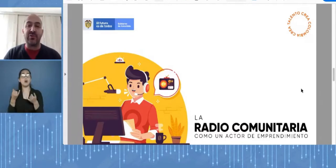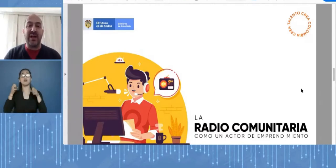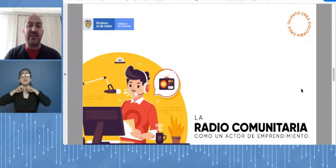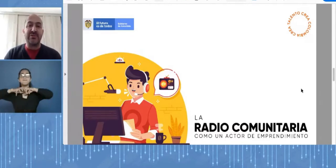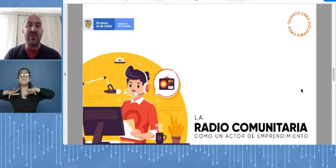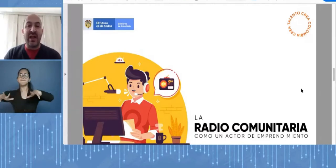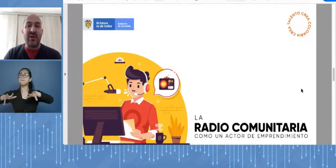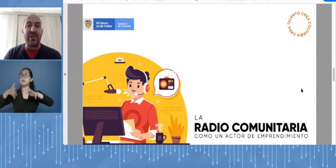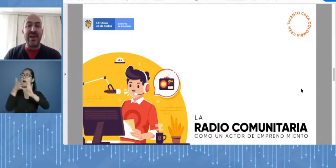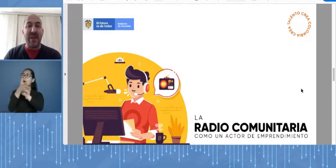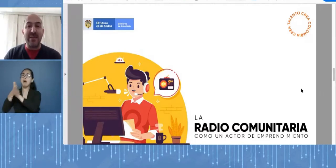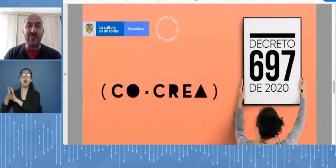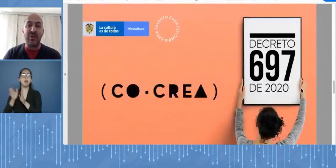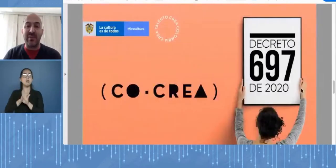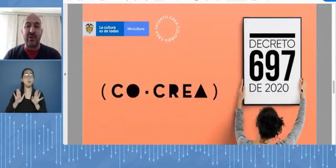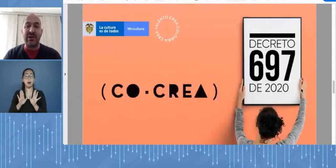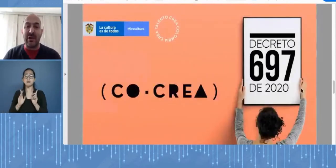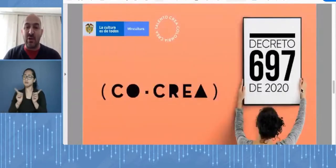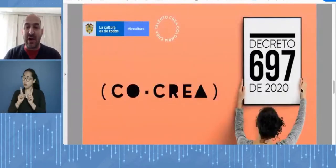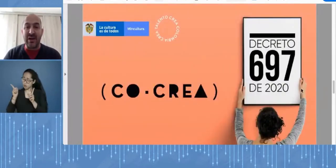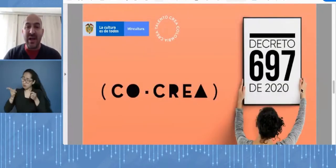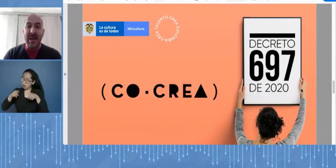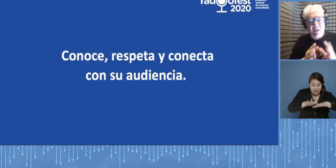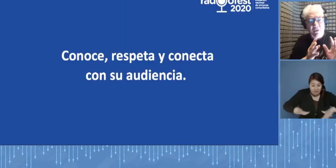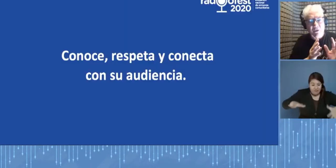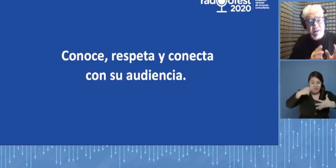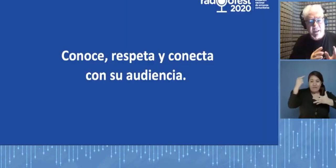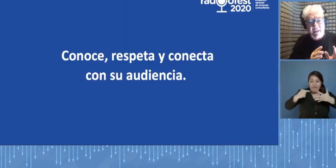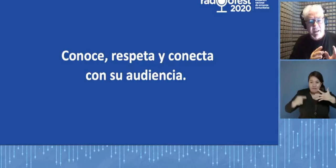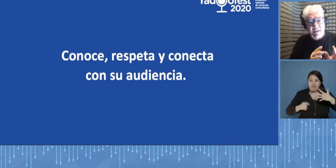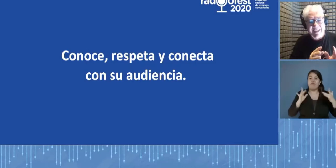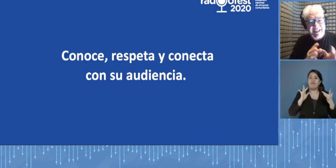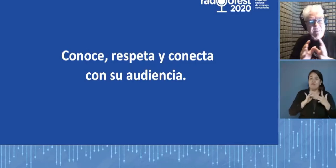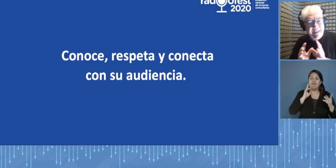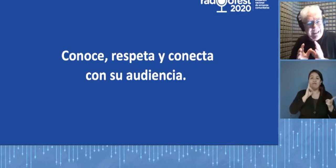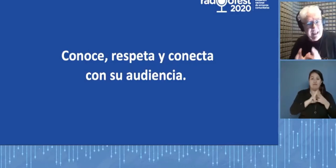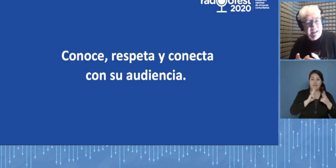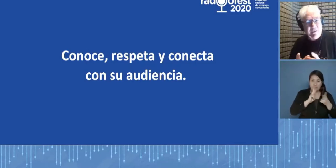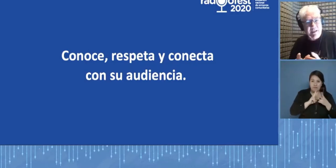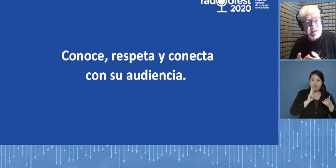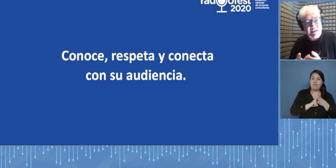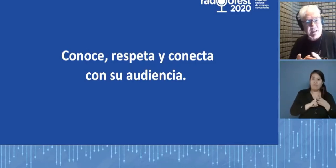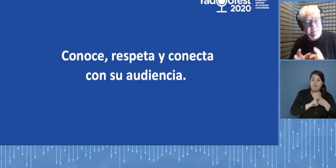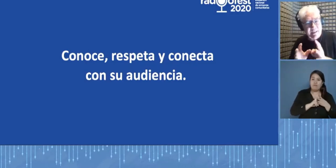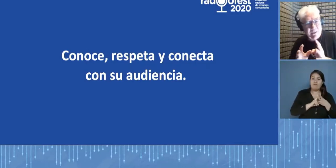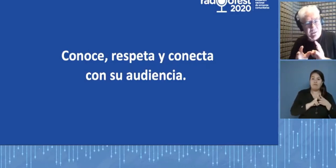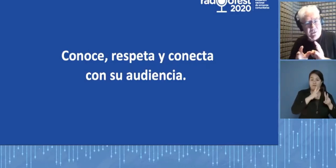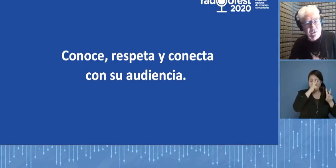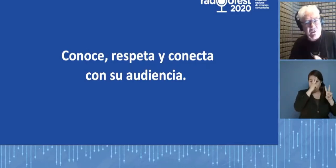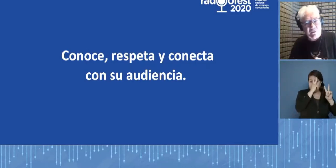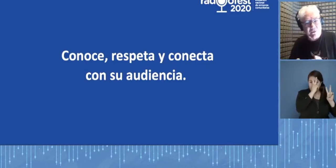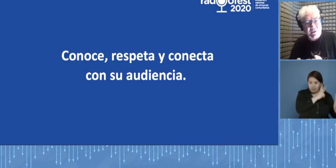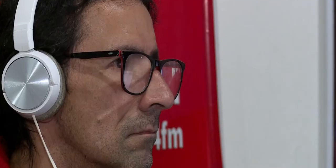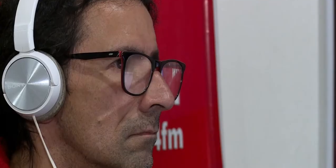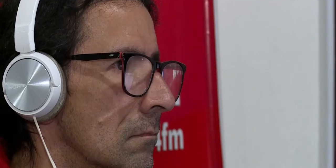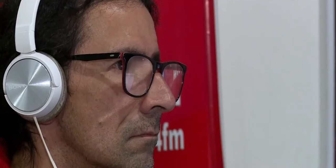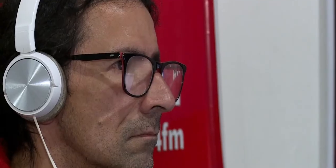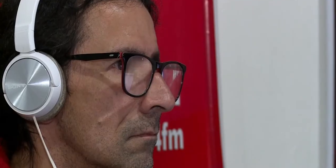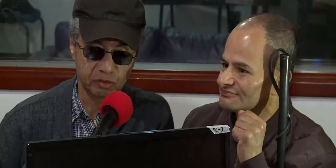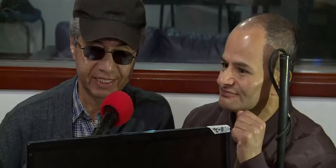creador de oportunidades, es un creador de dinamismo económico a nivel local. Al conocer, respetar la audiencia, respetar sus